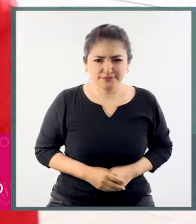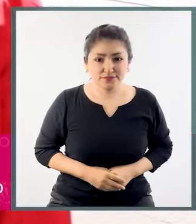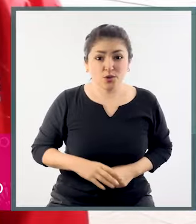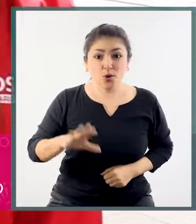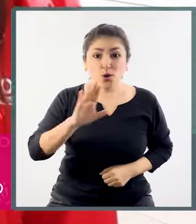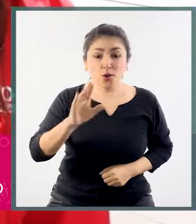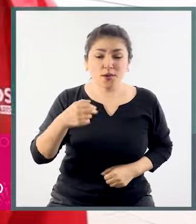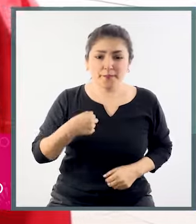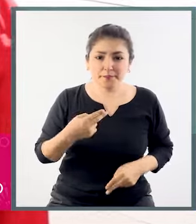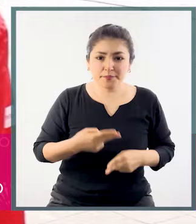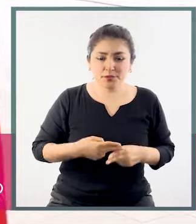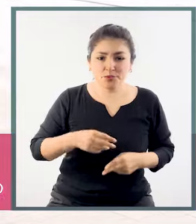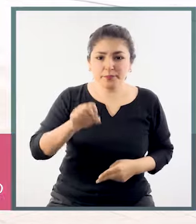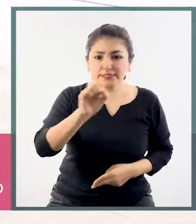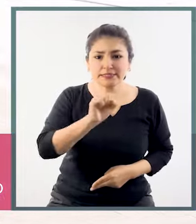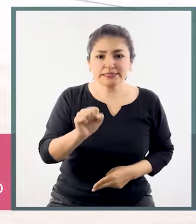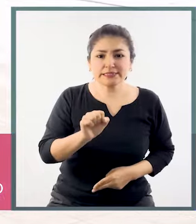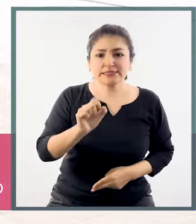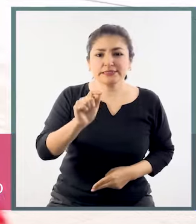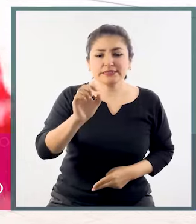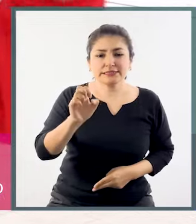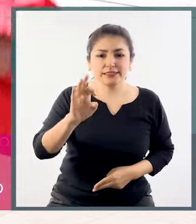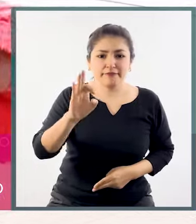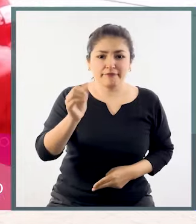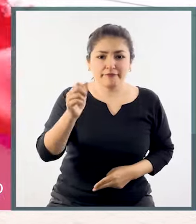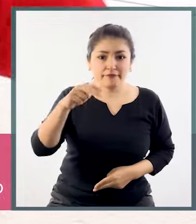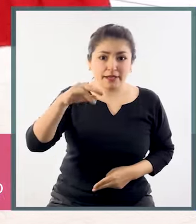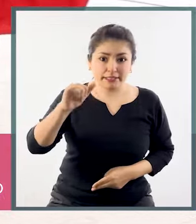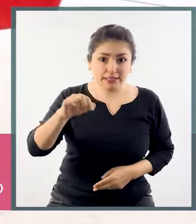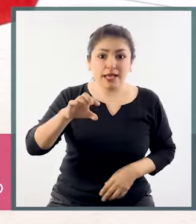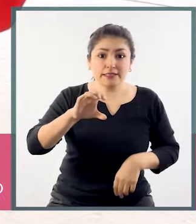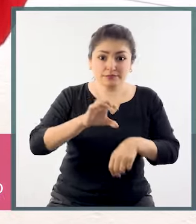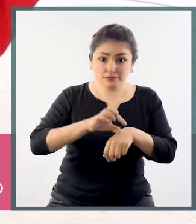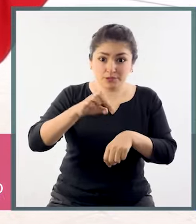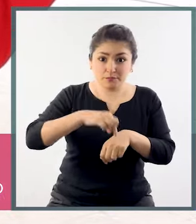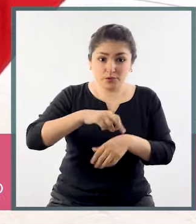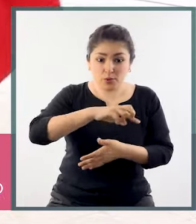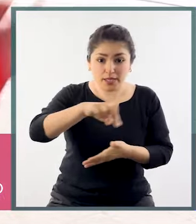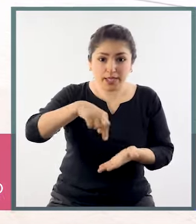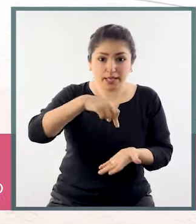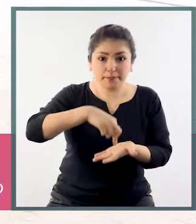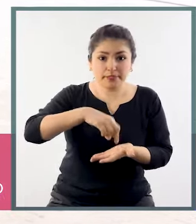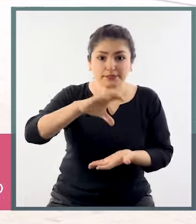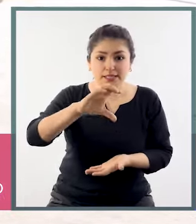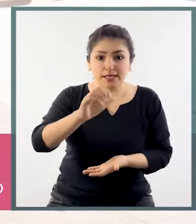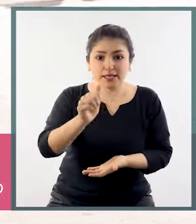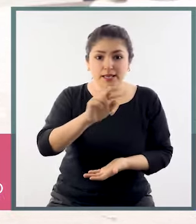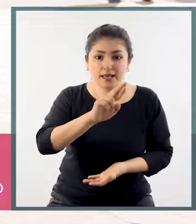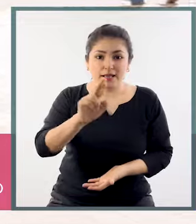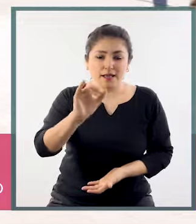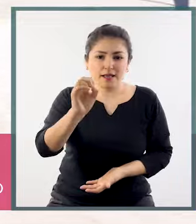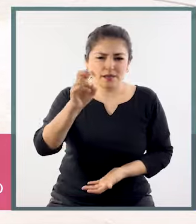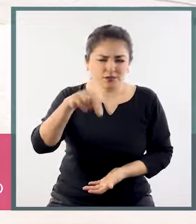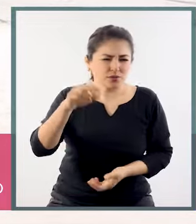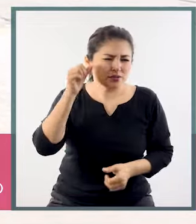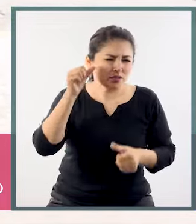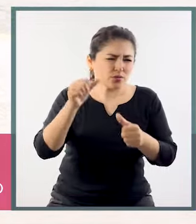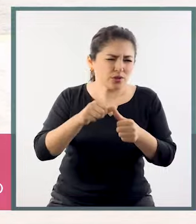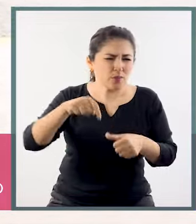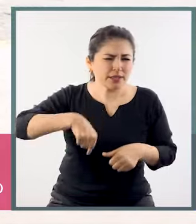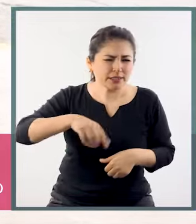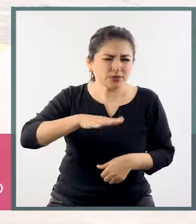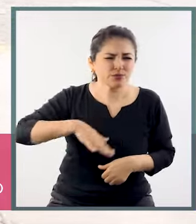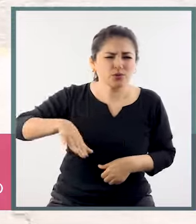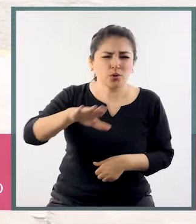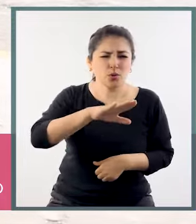Hola, mi nombre es Estefanía Janampa de la región de Pasco. Hoy nos encontramos en la Plaza Carrión para conmemorar los 200 años de las